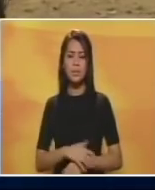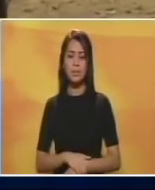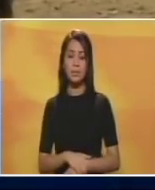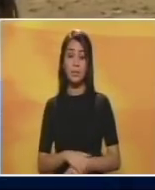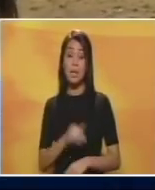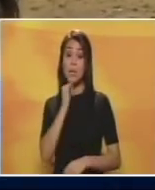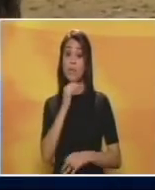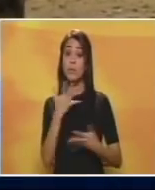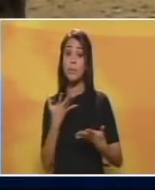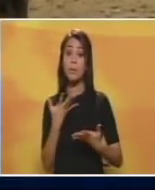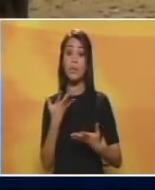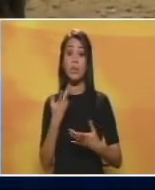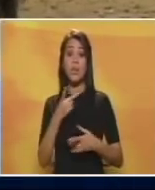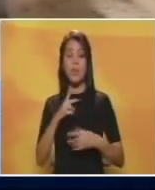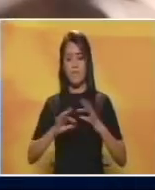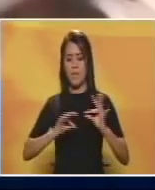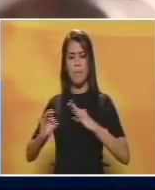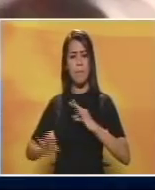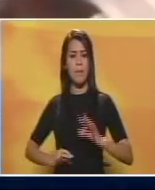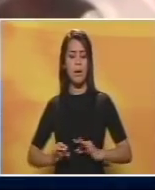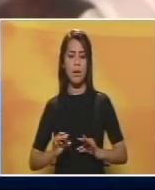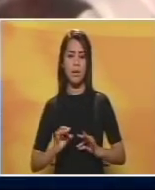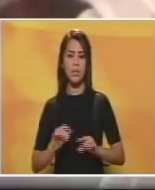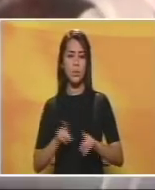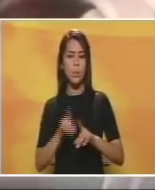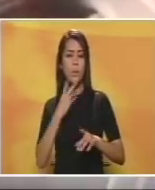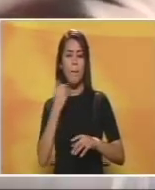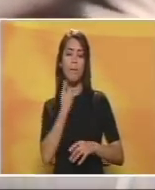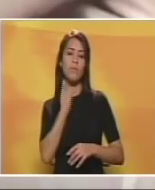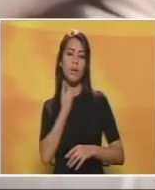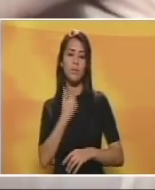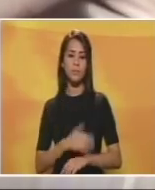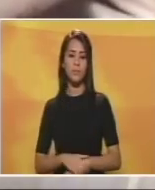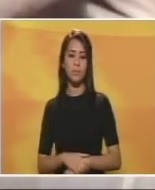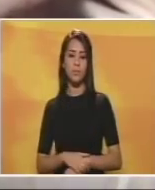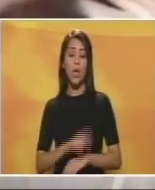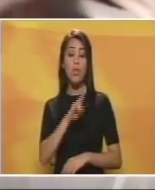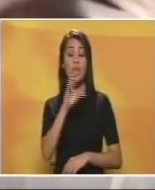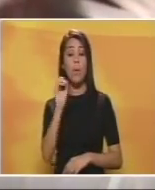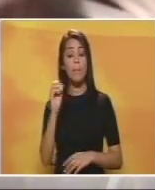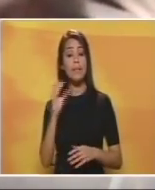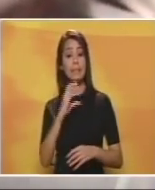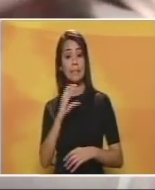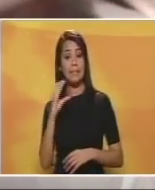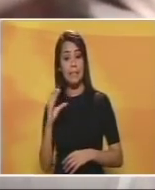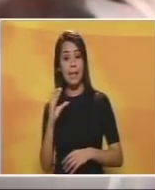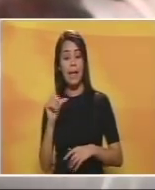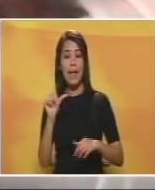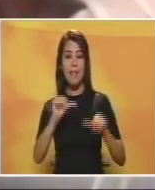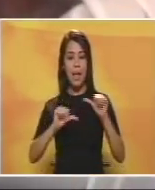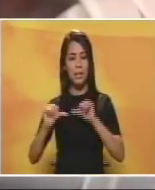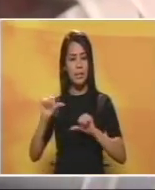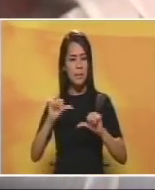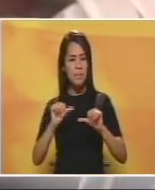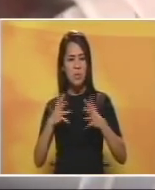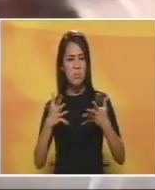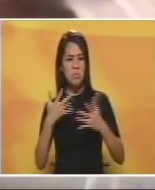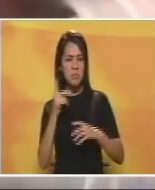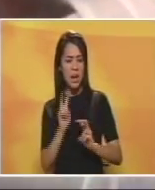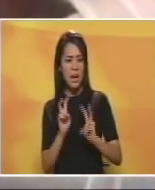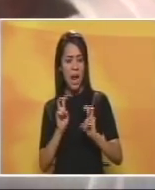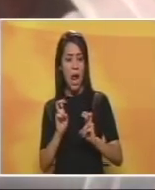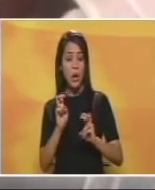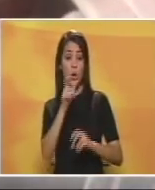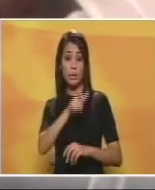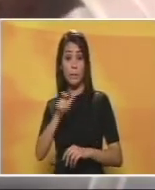alegó de que eso era un virus lo que ella tenía. 2000 cc de ácido hialurónico fue lo que supuestamente le inyectaron a esta paciente